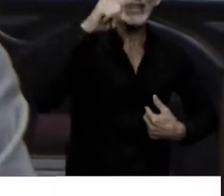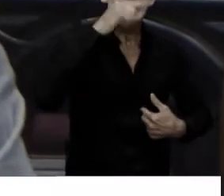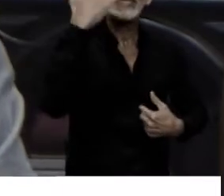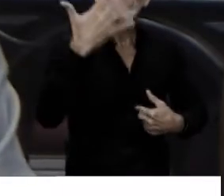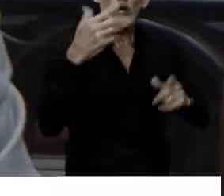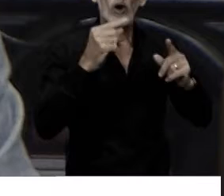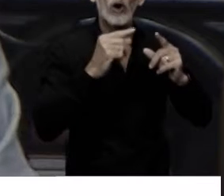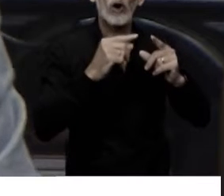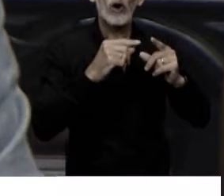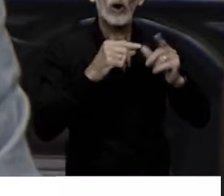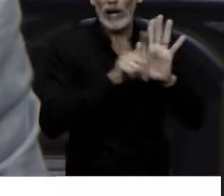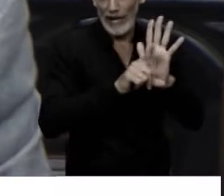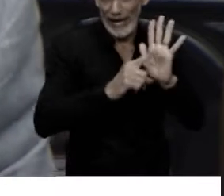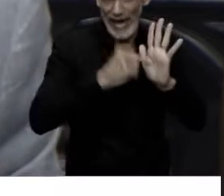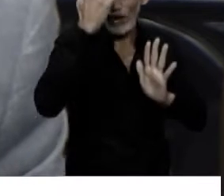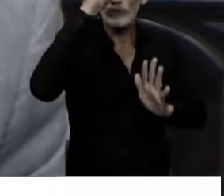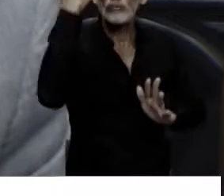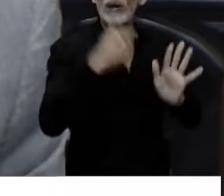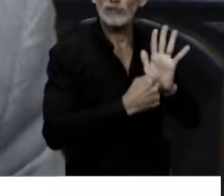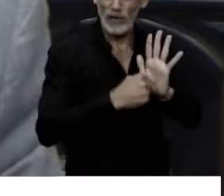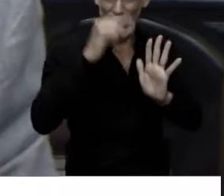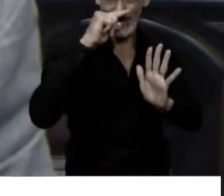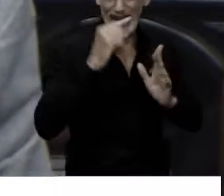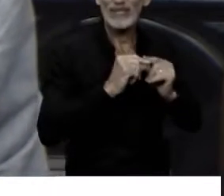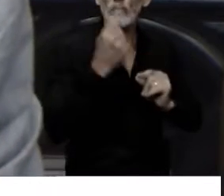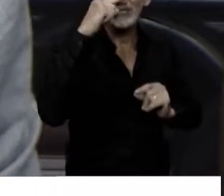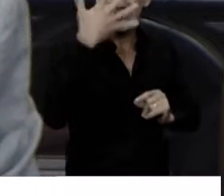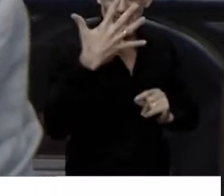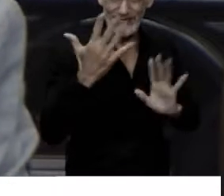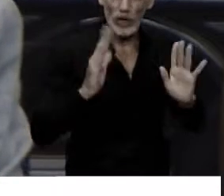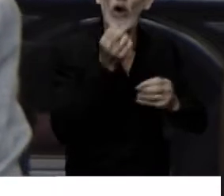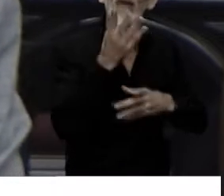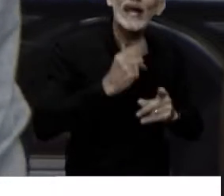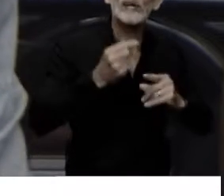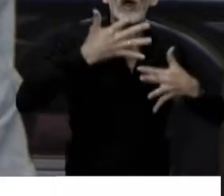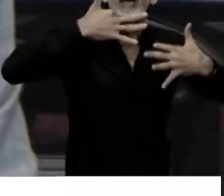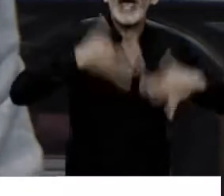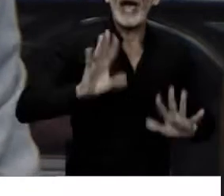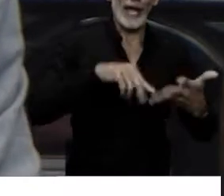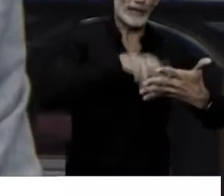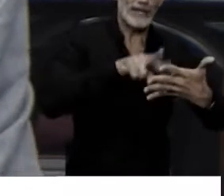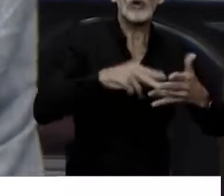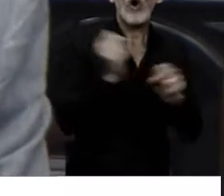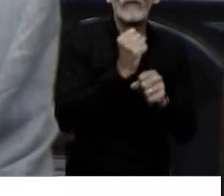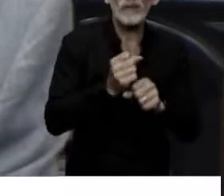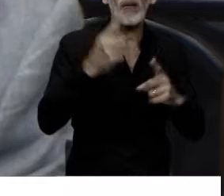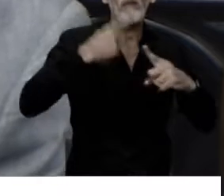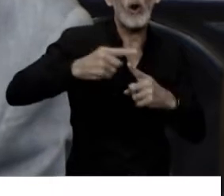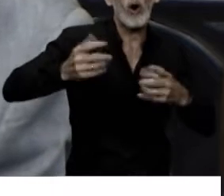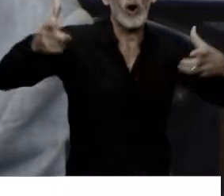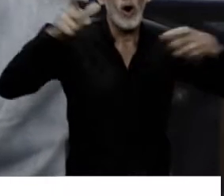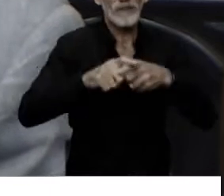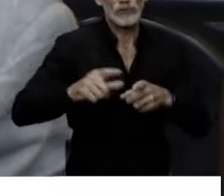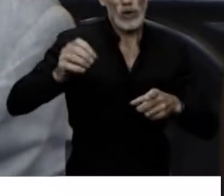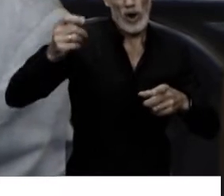inciso 22. Muchachos, lean la Constitución. Las declaraciones interpretativas efectuadas por este Congreso y ratificadas por la Convención Constituyente